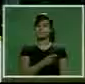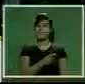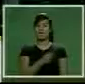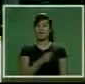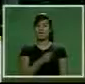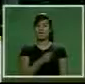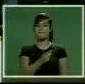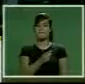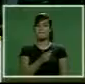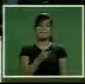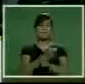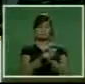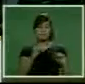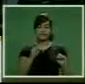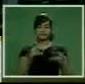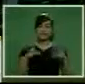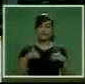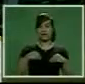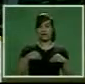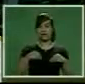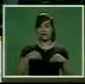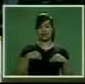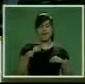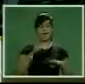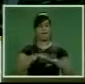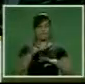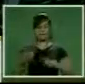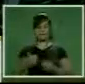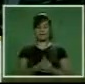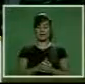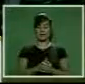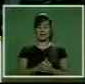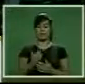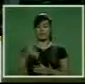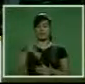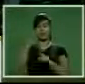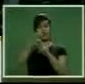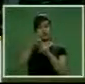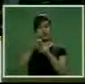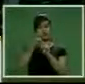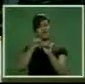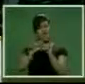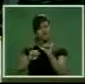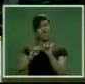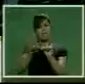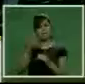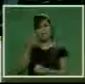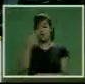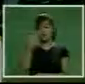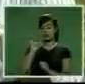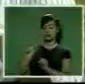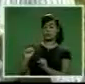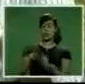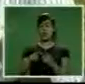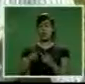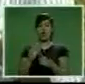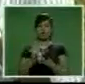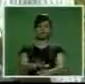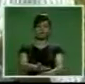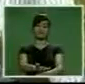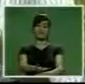en la lucha contra el racismo, contra la exclusión, el factor fundamental que